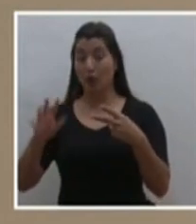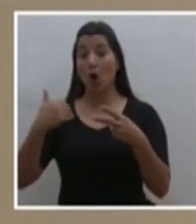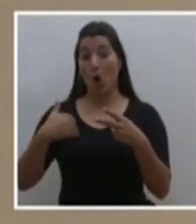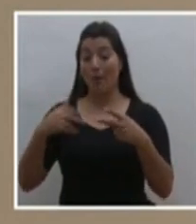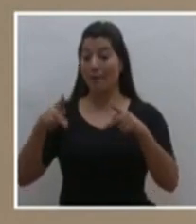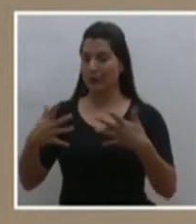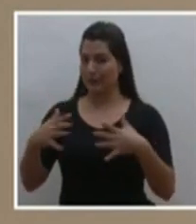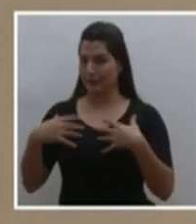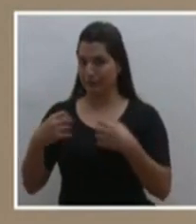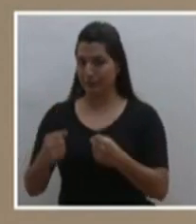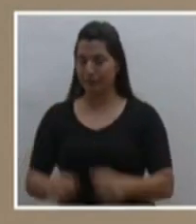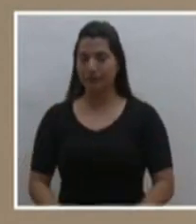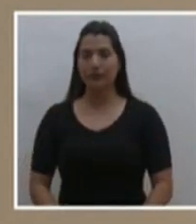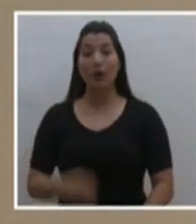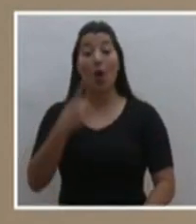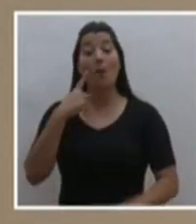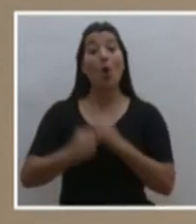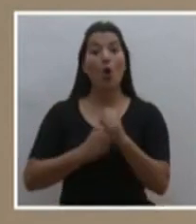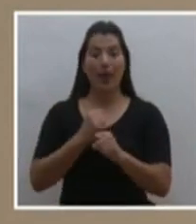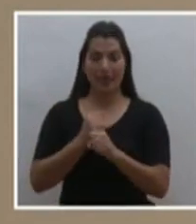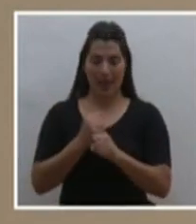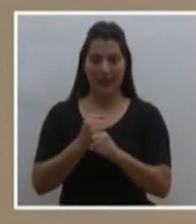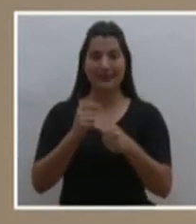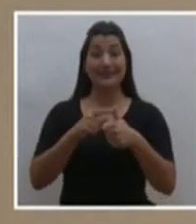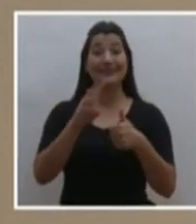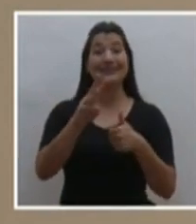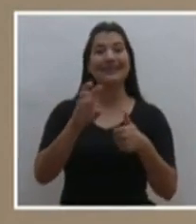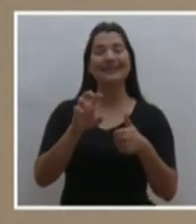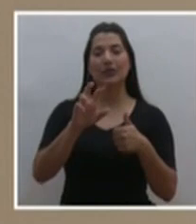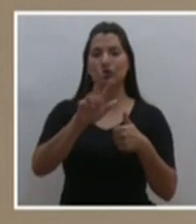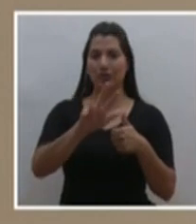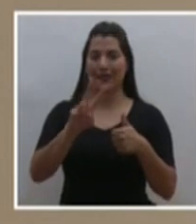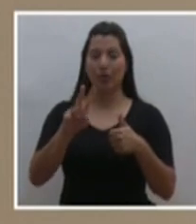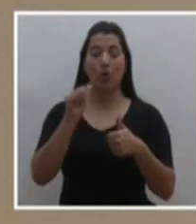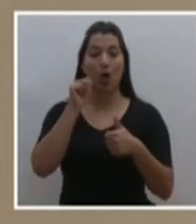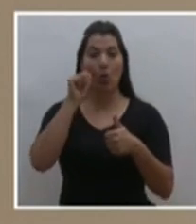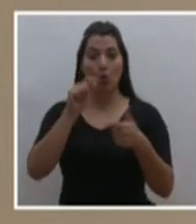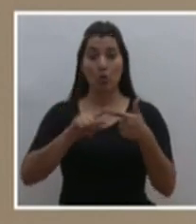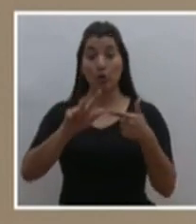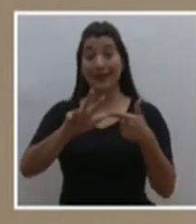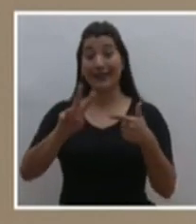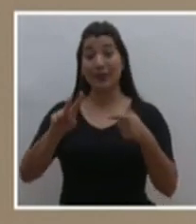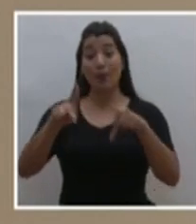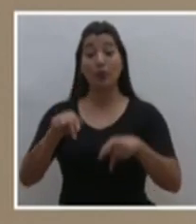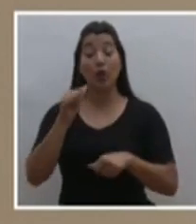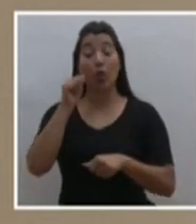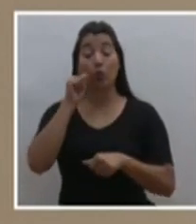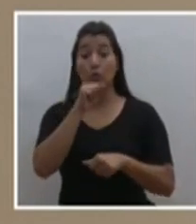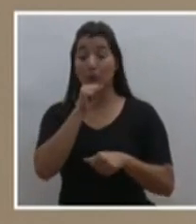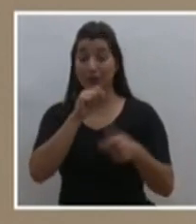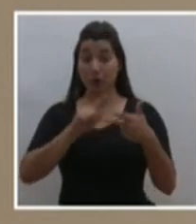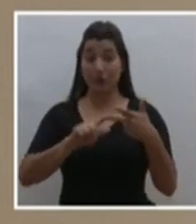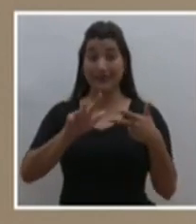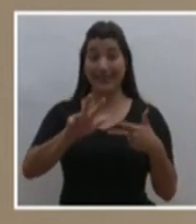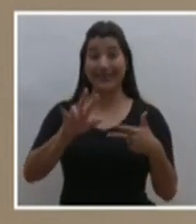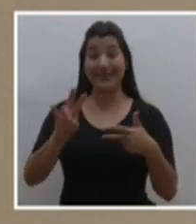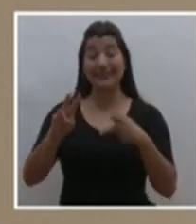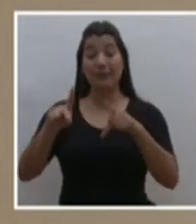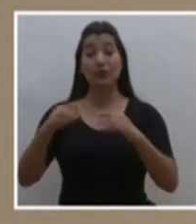son hombres. Por edad tenemos 632 adultos, 32 adultos mayores y